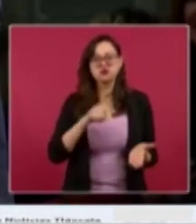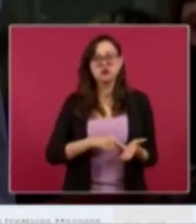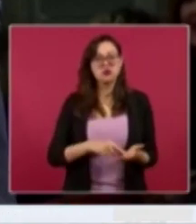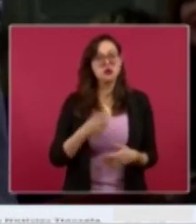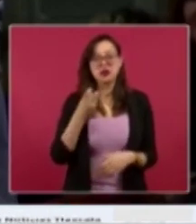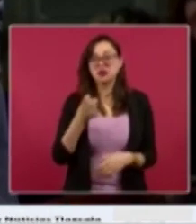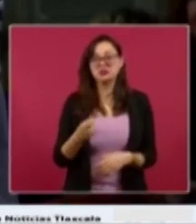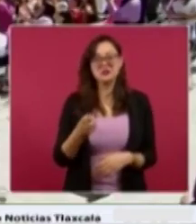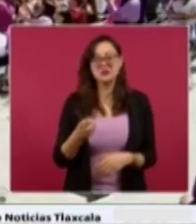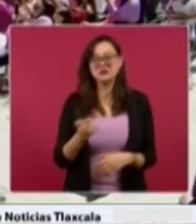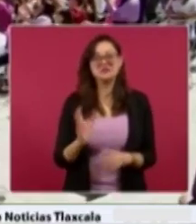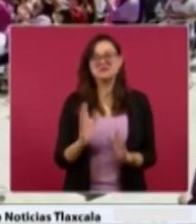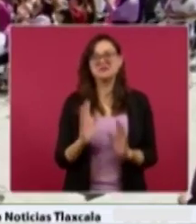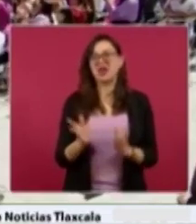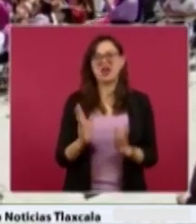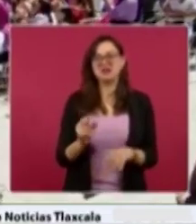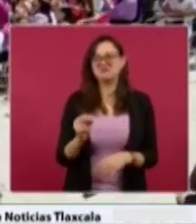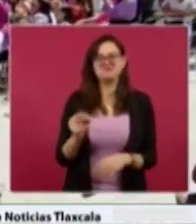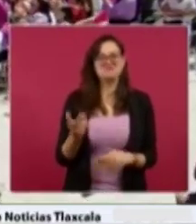atrás,